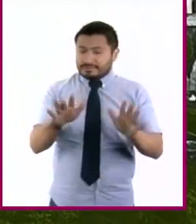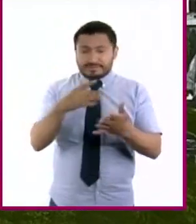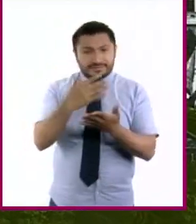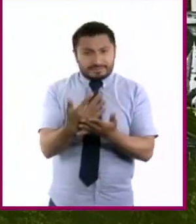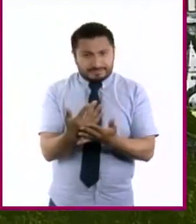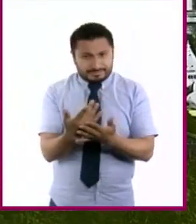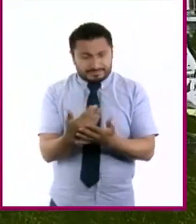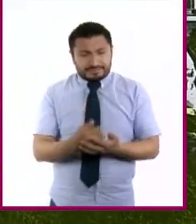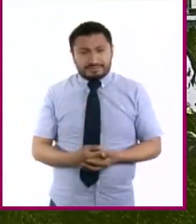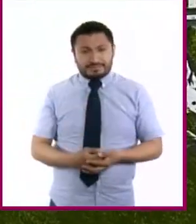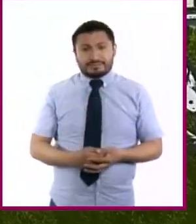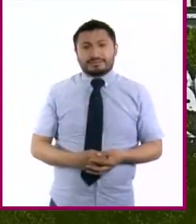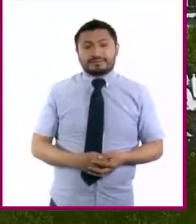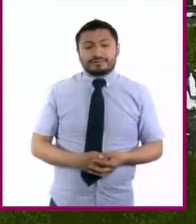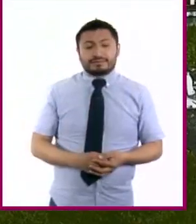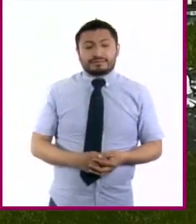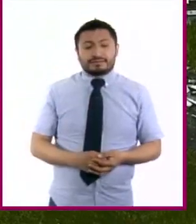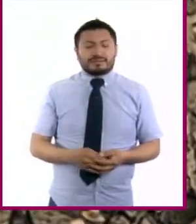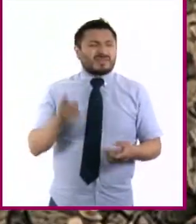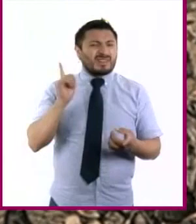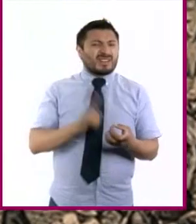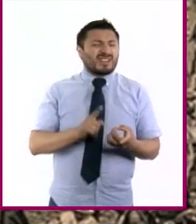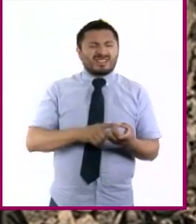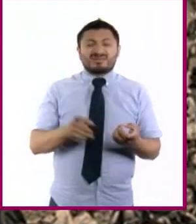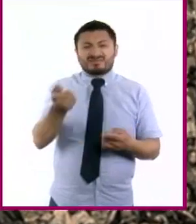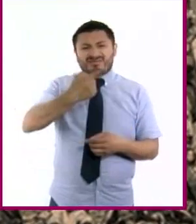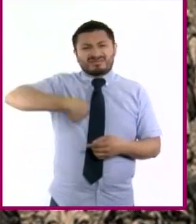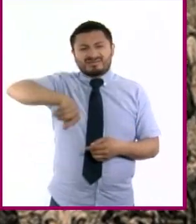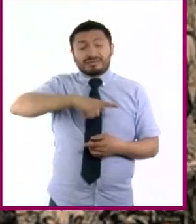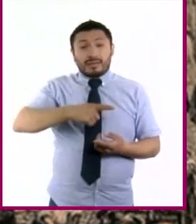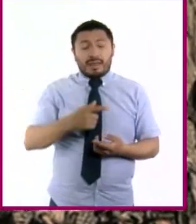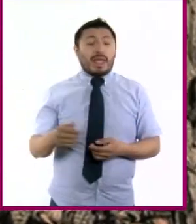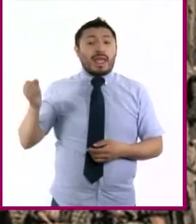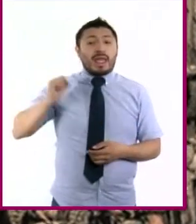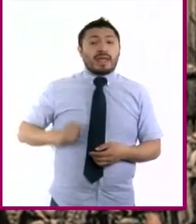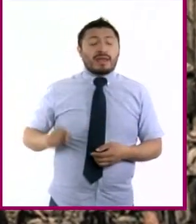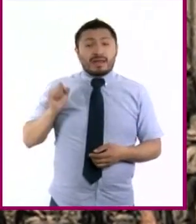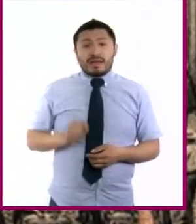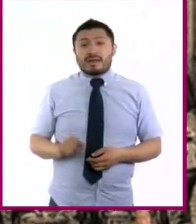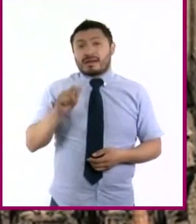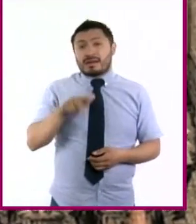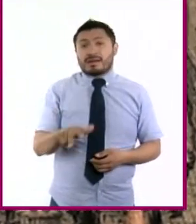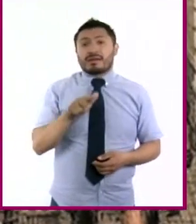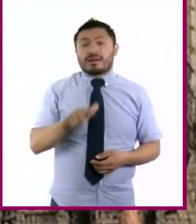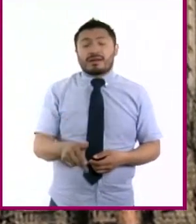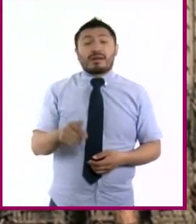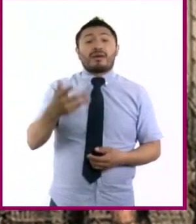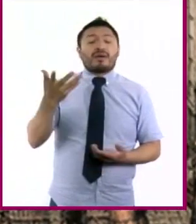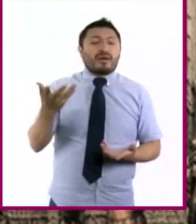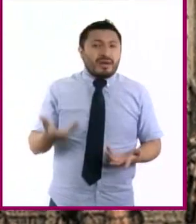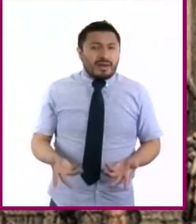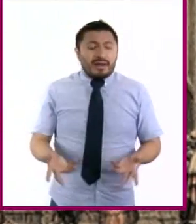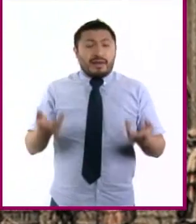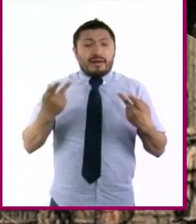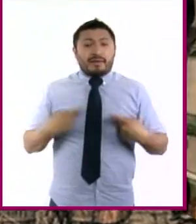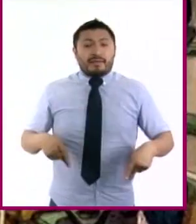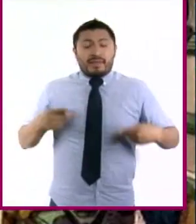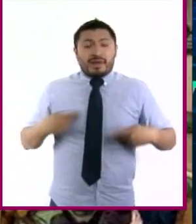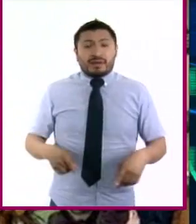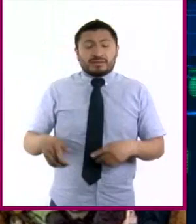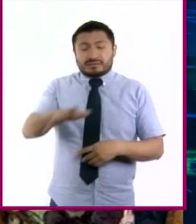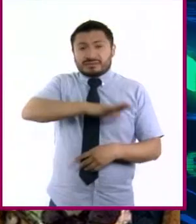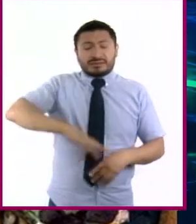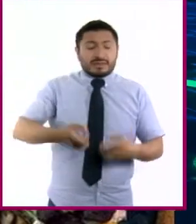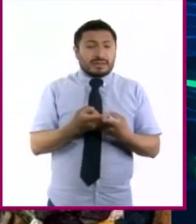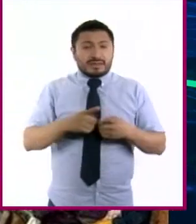contemporánea. ¿En dónde estamos? A finales del siglo XVIII, fue en esta época cuando el desarrollo en el